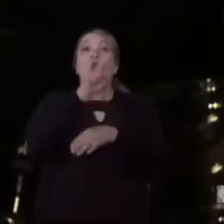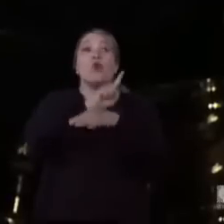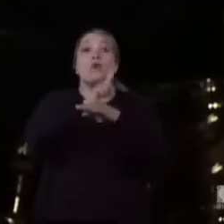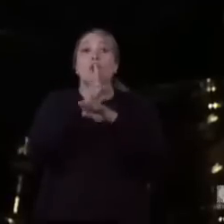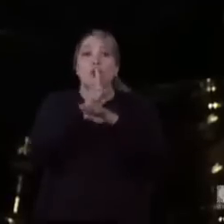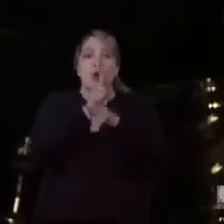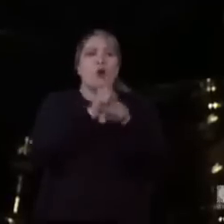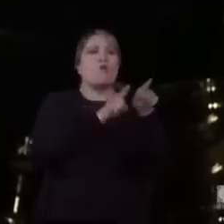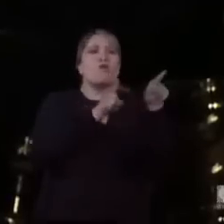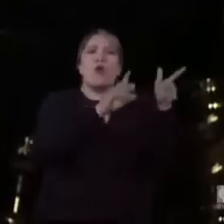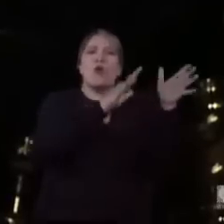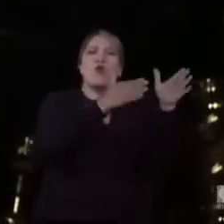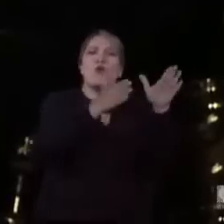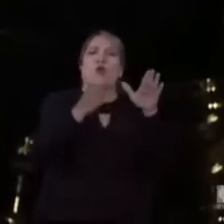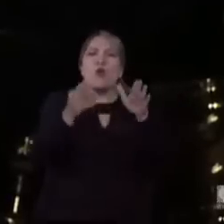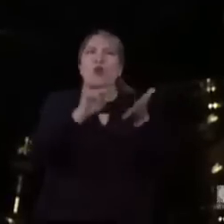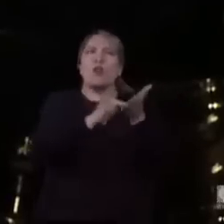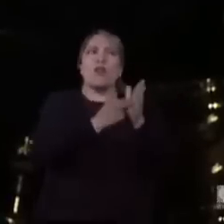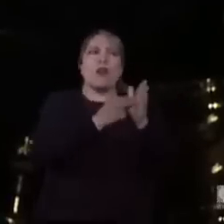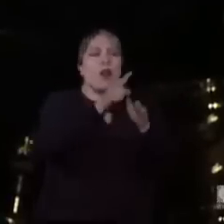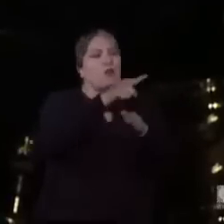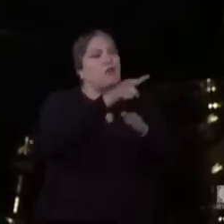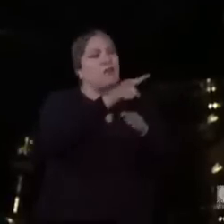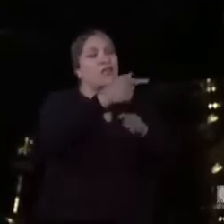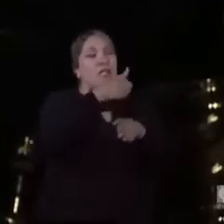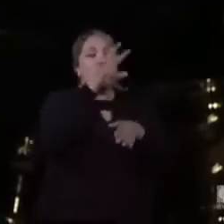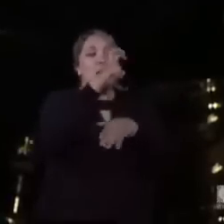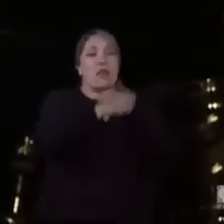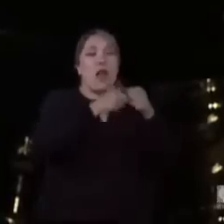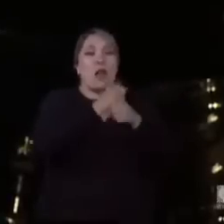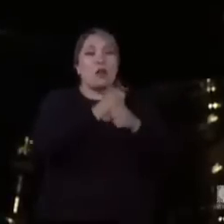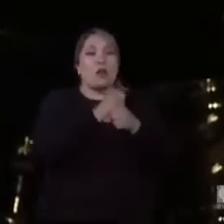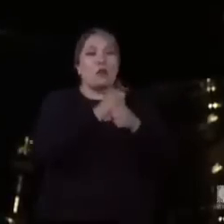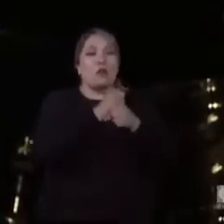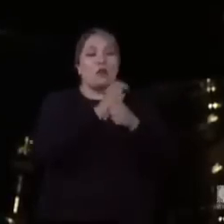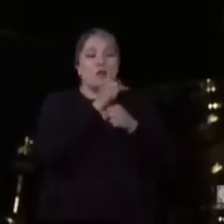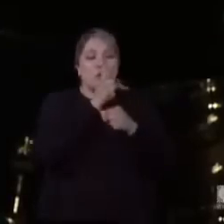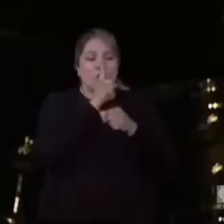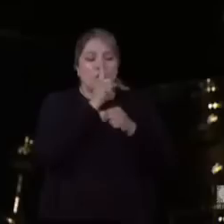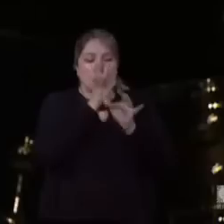minuto para honrar a cada una de las víctimas.